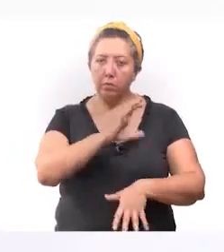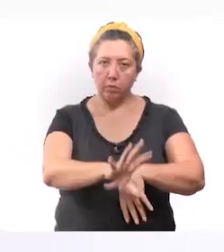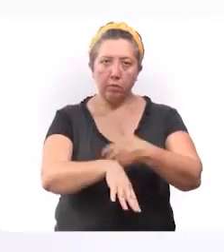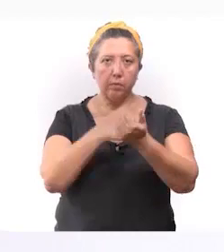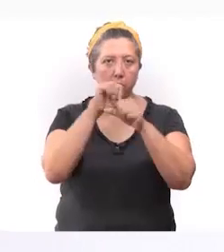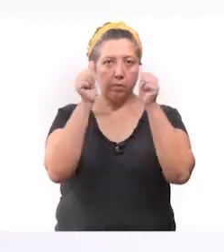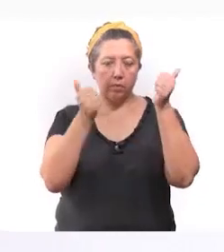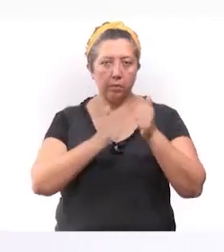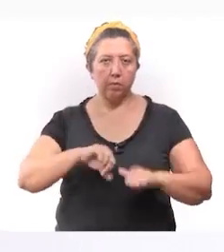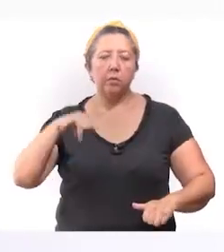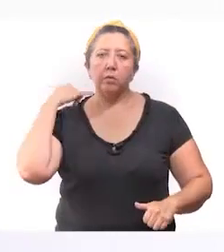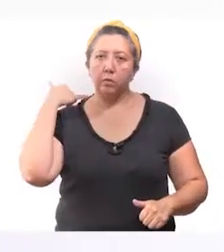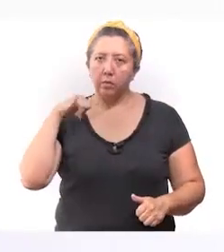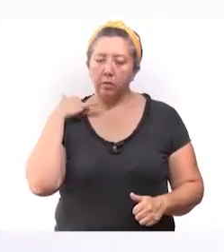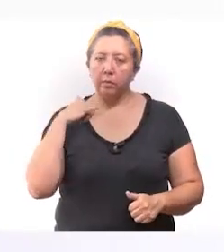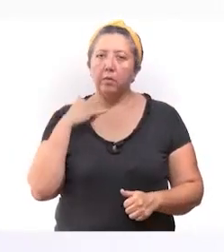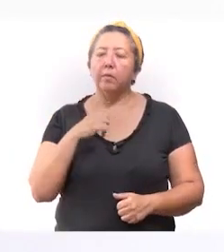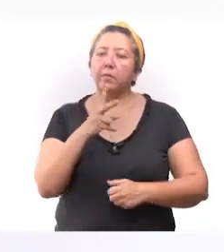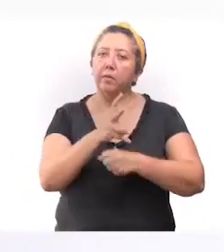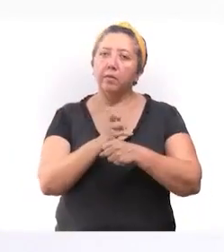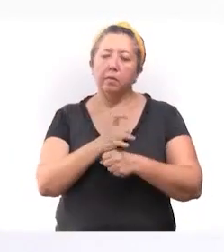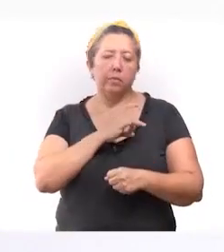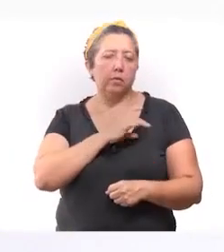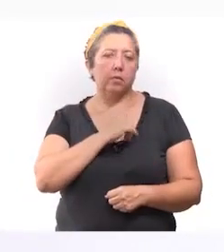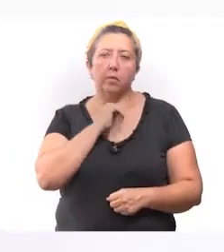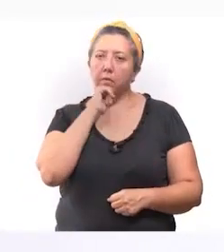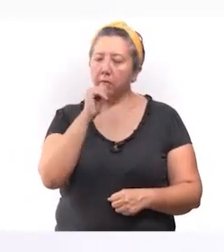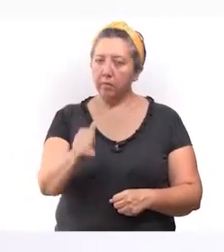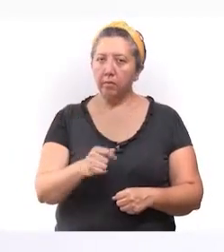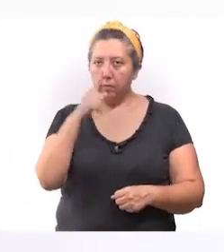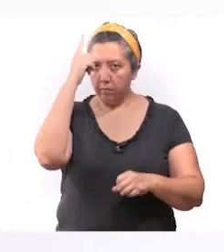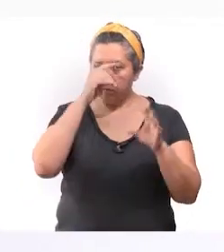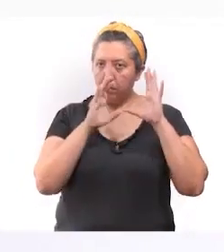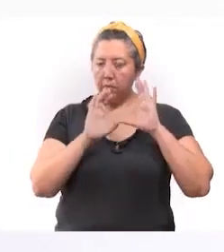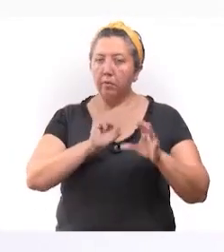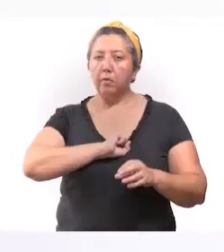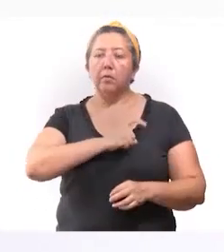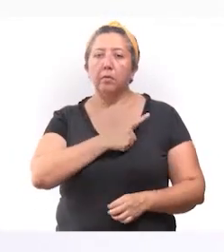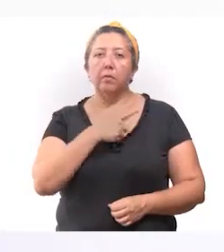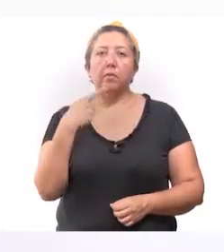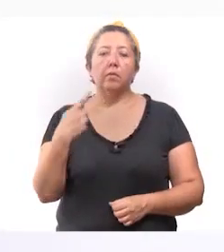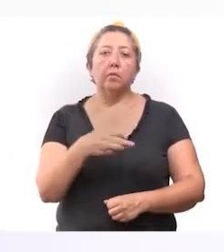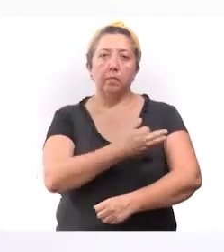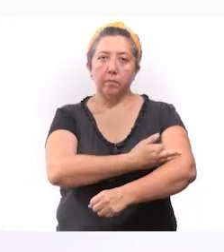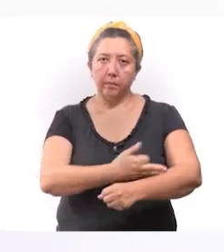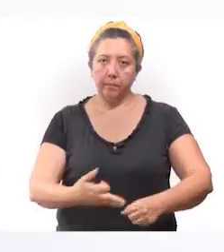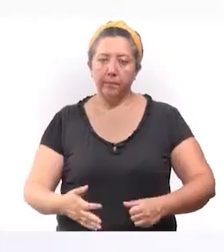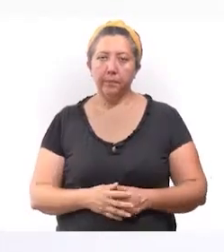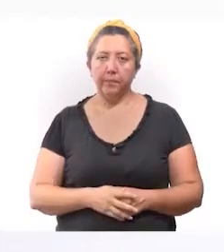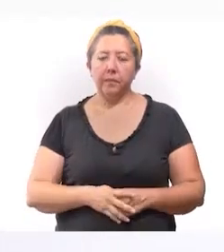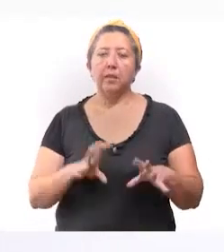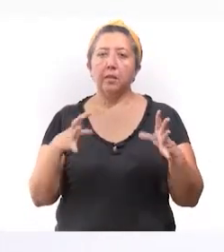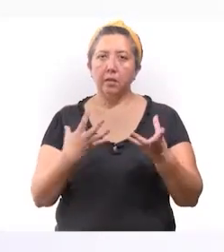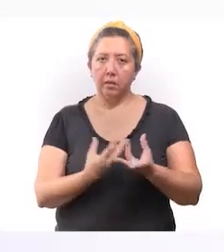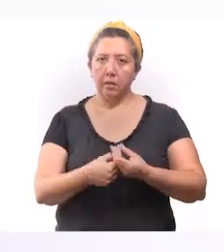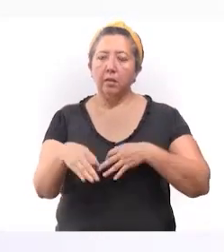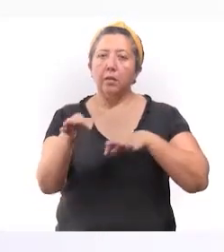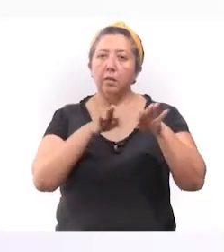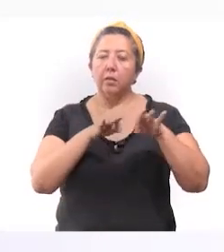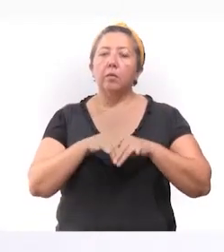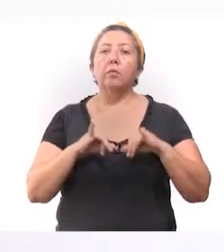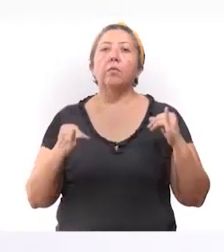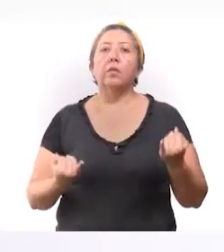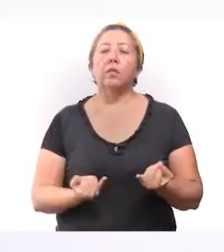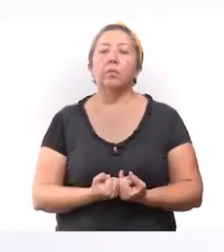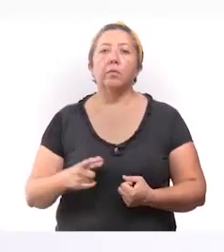Superior de Artes de Yucatán. Los invitamos a vacunarse sin temor para proteger nuestra salud y la de nuestras familias. Estamos trabajando de